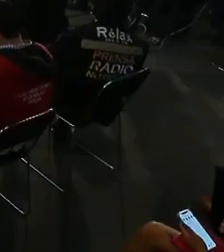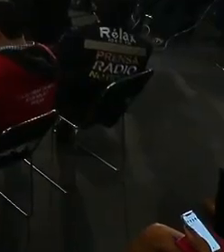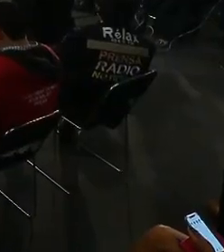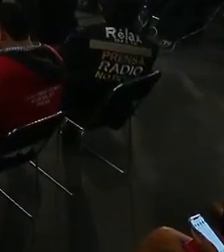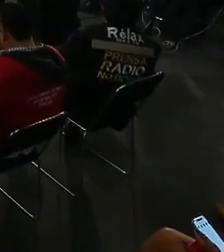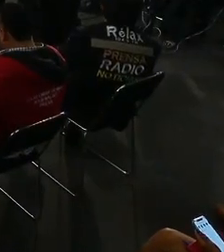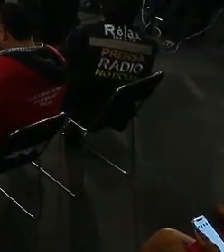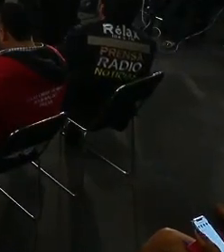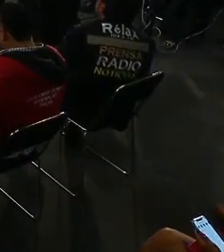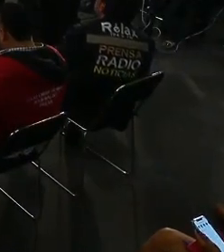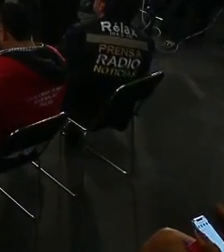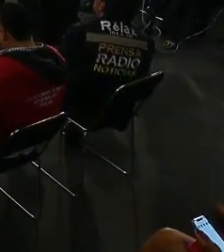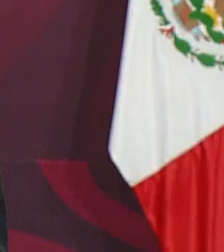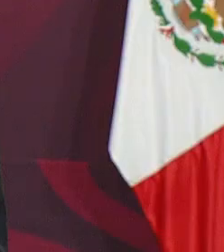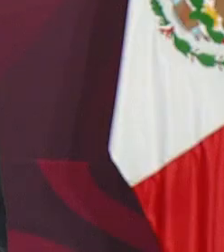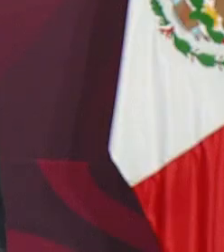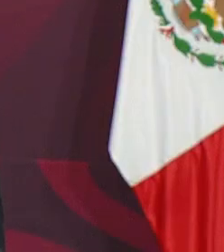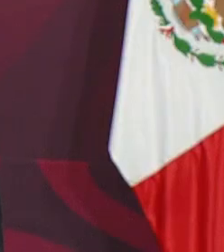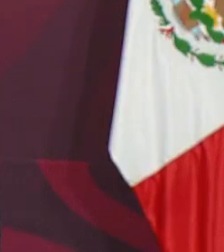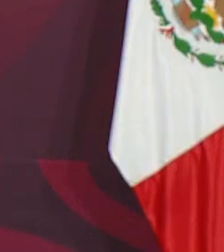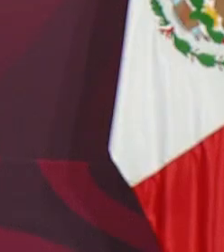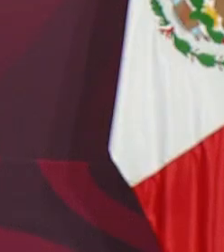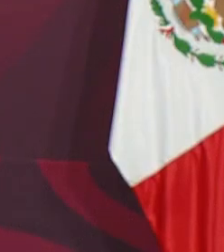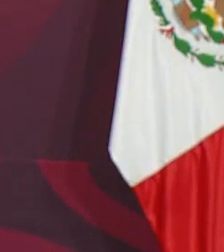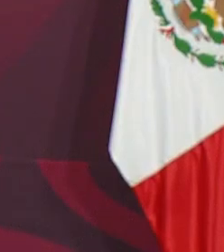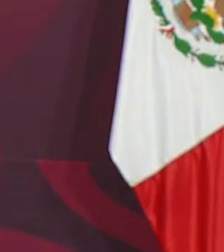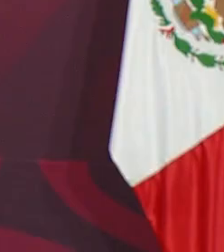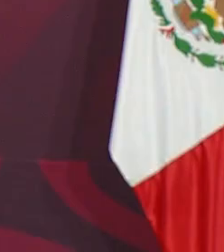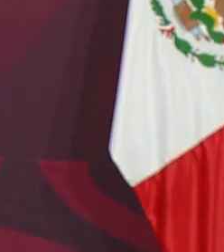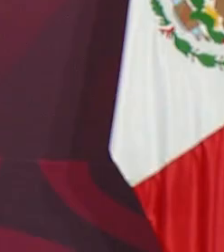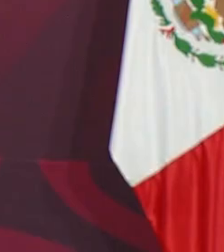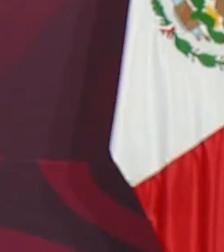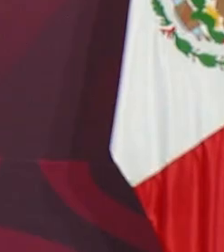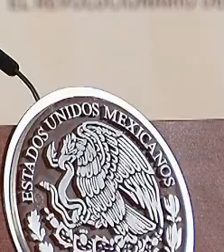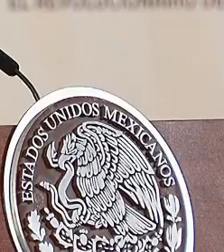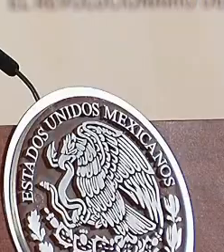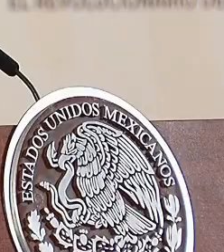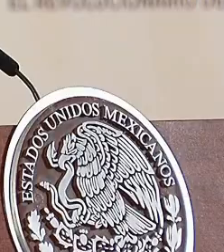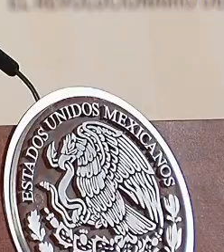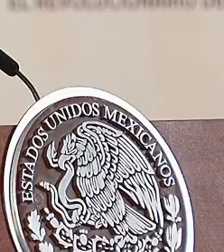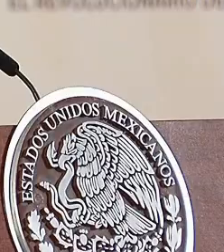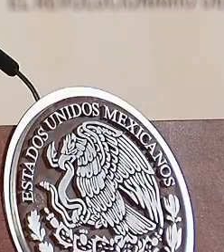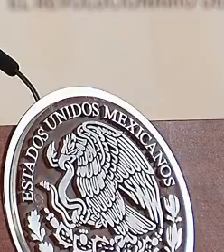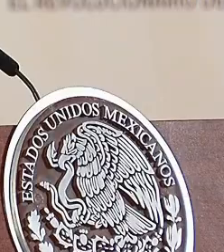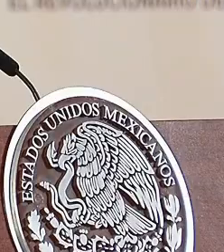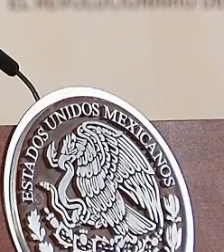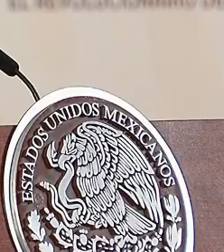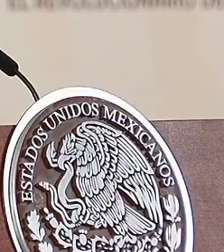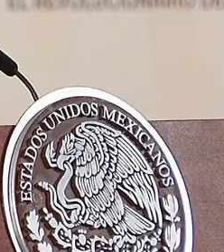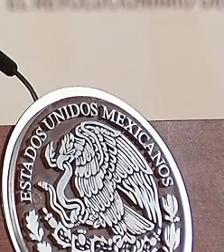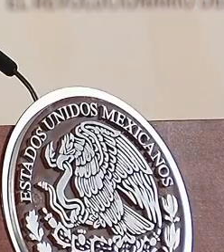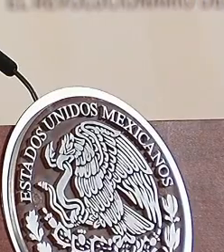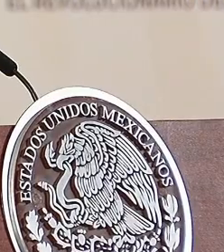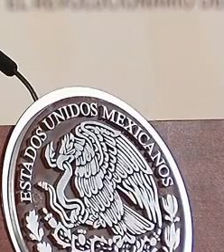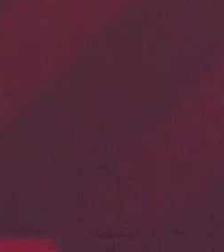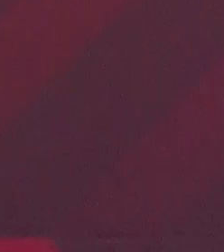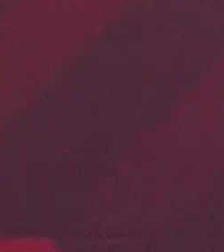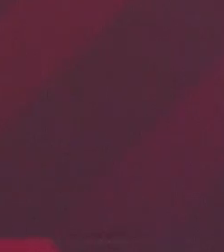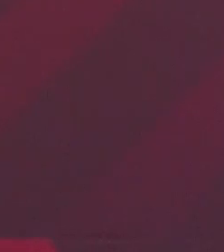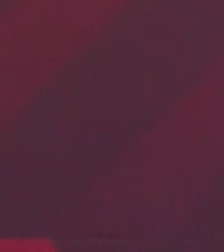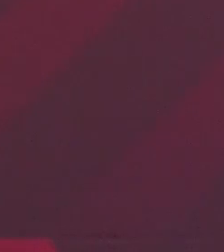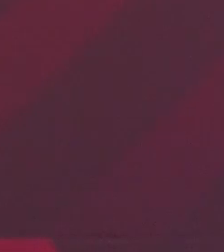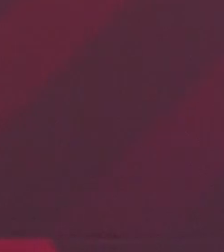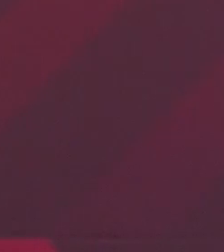panameños, ¿no? Pero ya está siendo insuficiente el canal de Panamá.